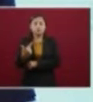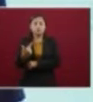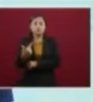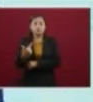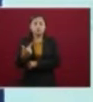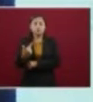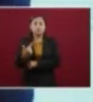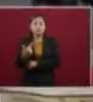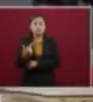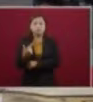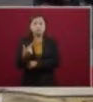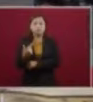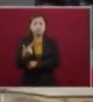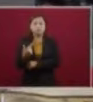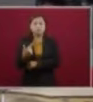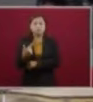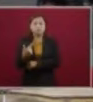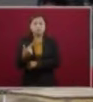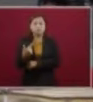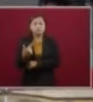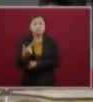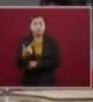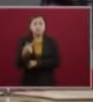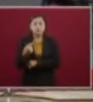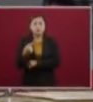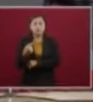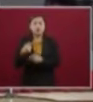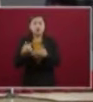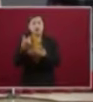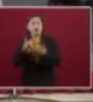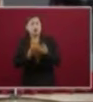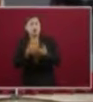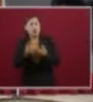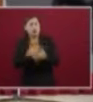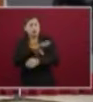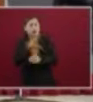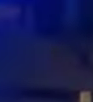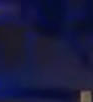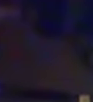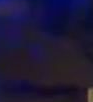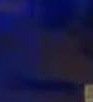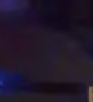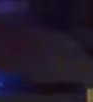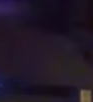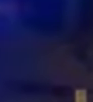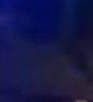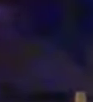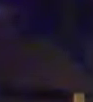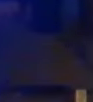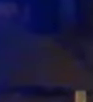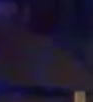El promedio diario de asesinatos fue de 93. Desde que se ha sistematizado la medición